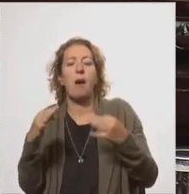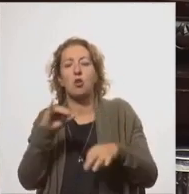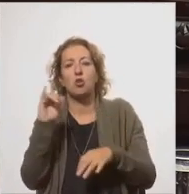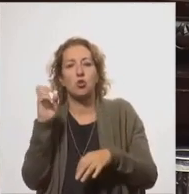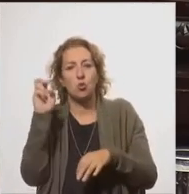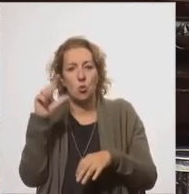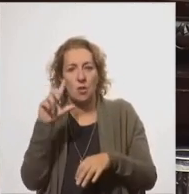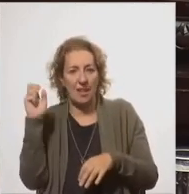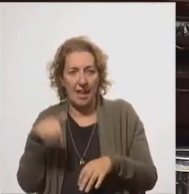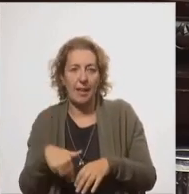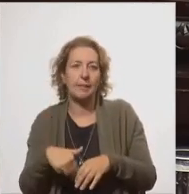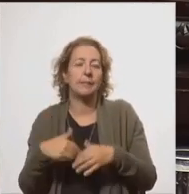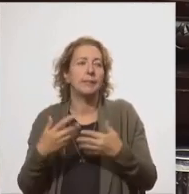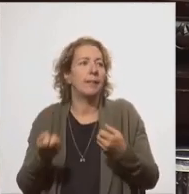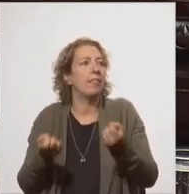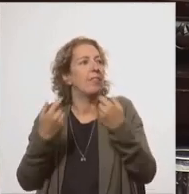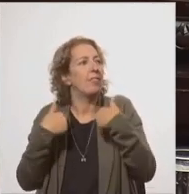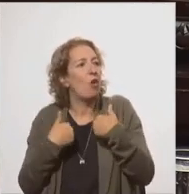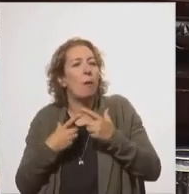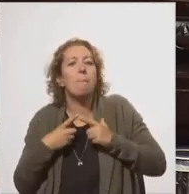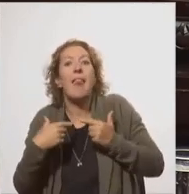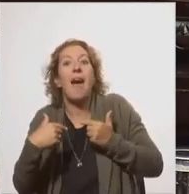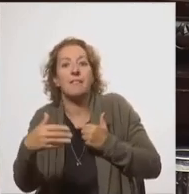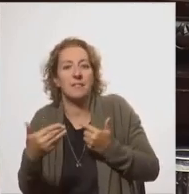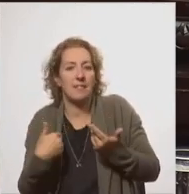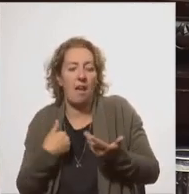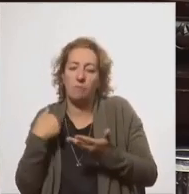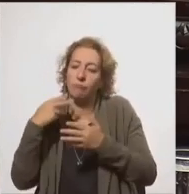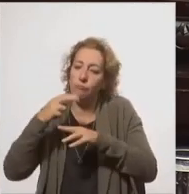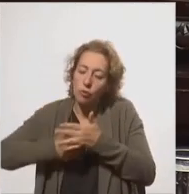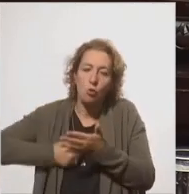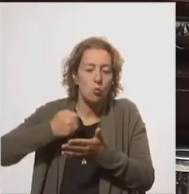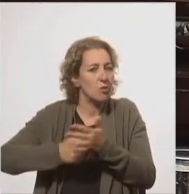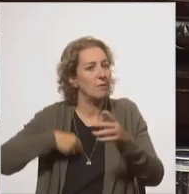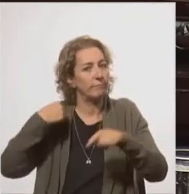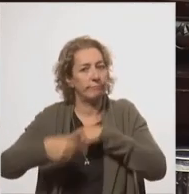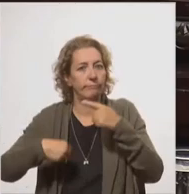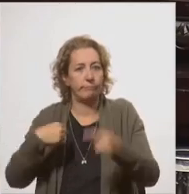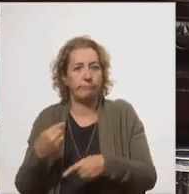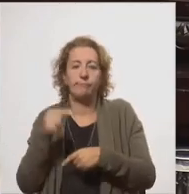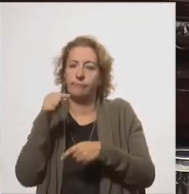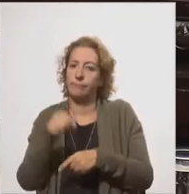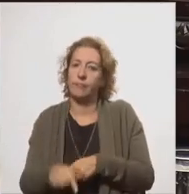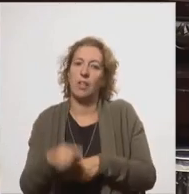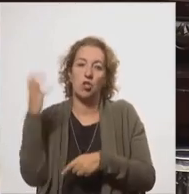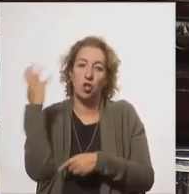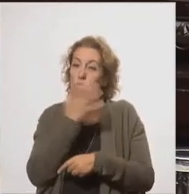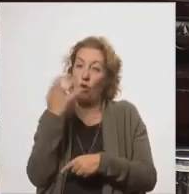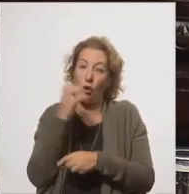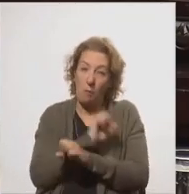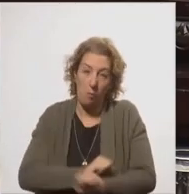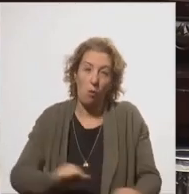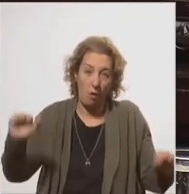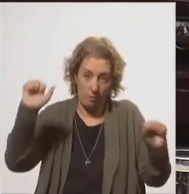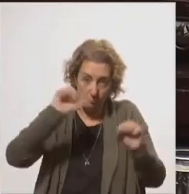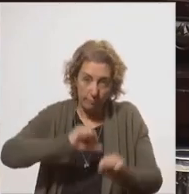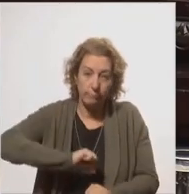luchas, y una pieza clave en el colectivo que hizo posible que todo ese horror fuera vencido